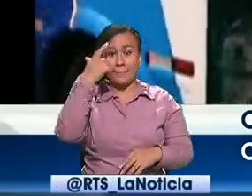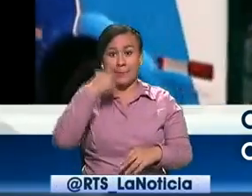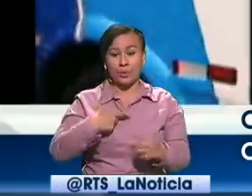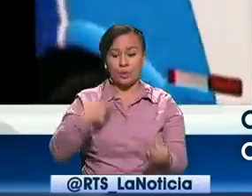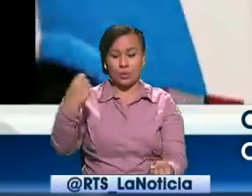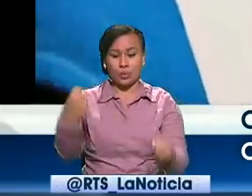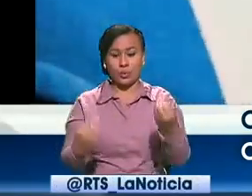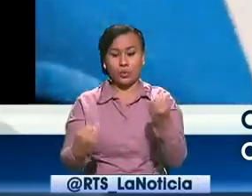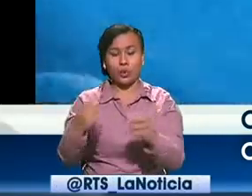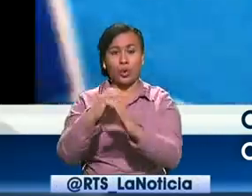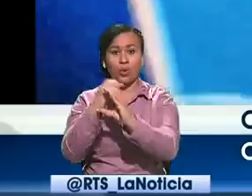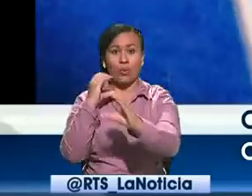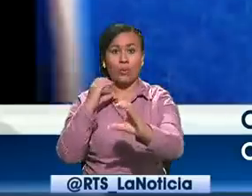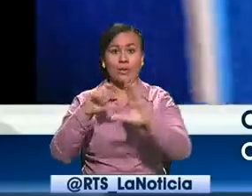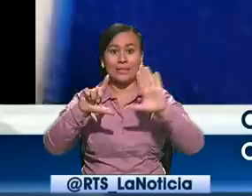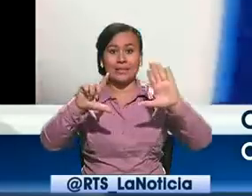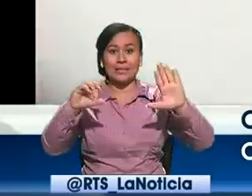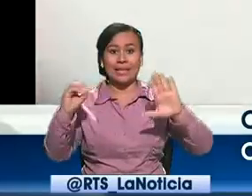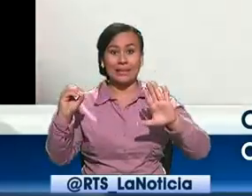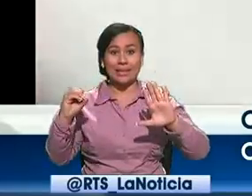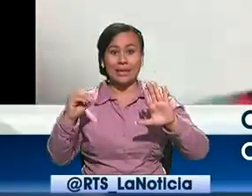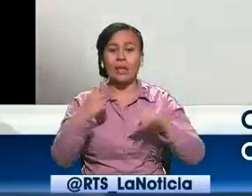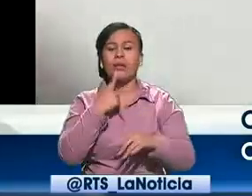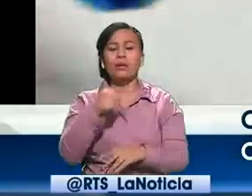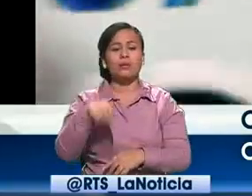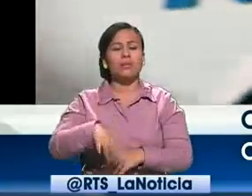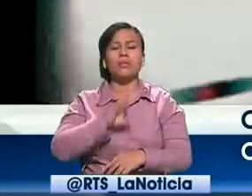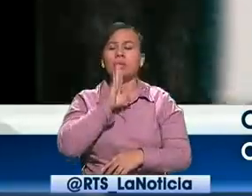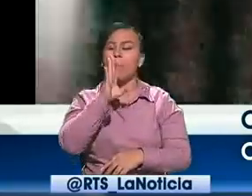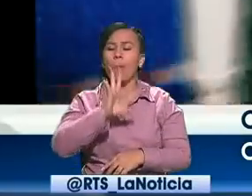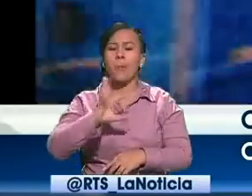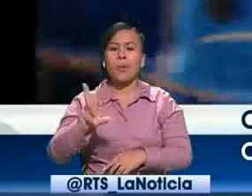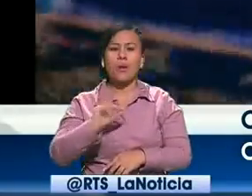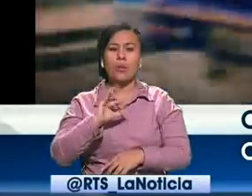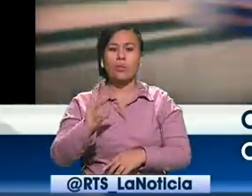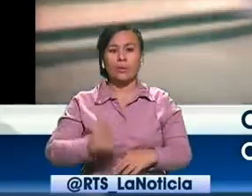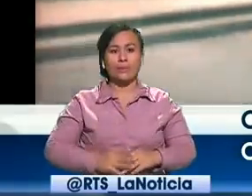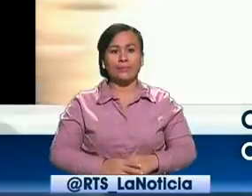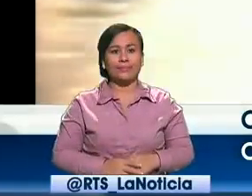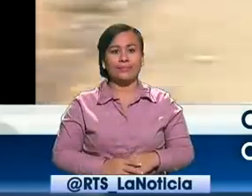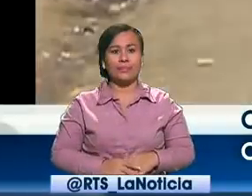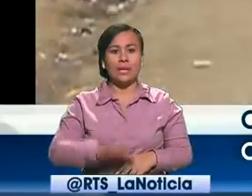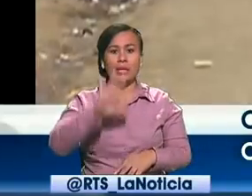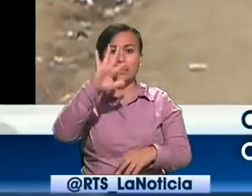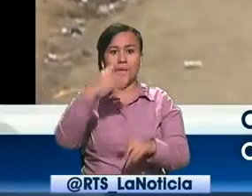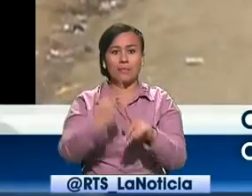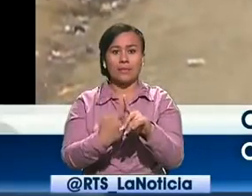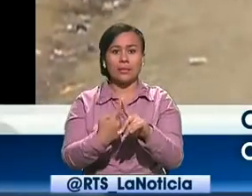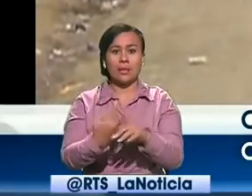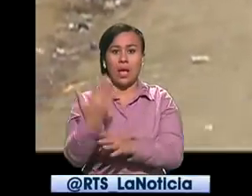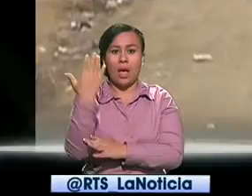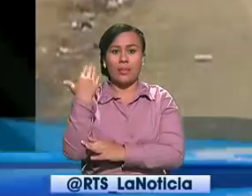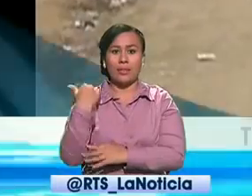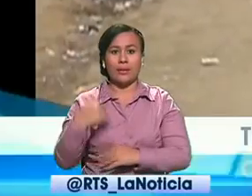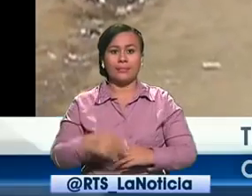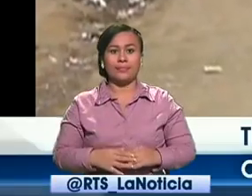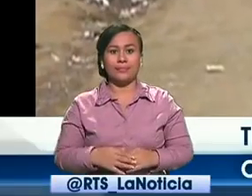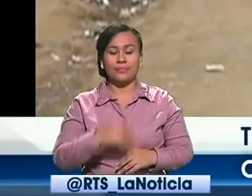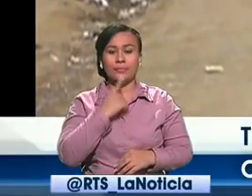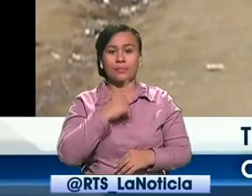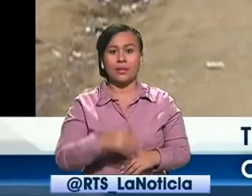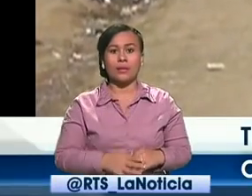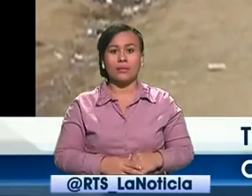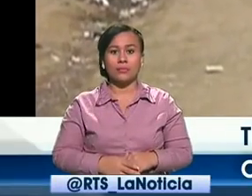70 aseguran que han sido constantemente víctimas de lampa. Porque a mí más o menos hace como unos 5 meses me robaron a mí en ese carro. Ahí me